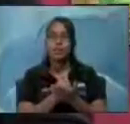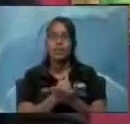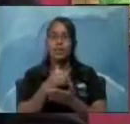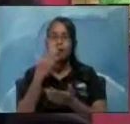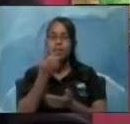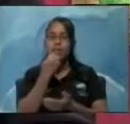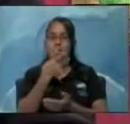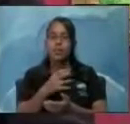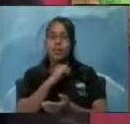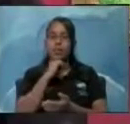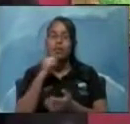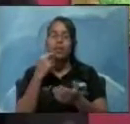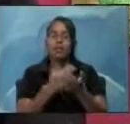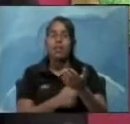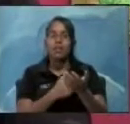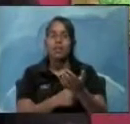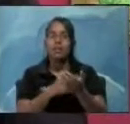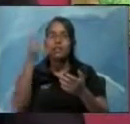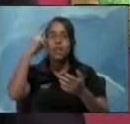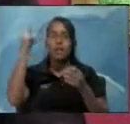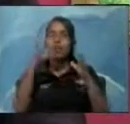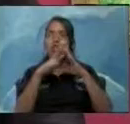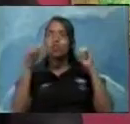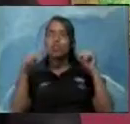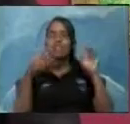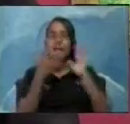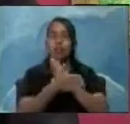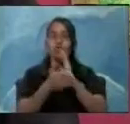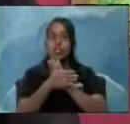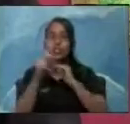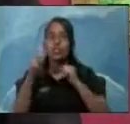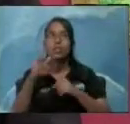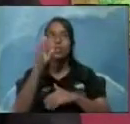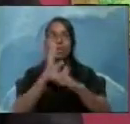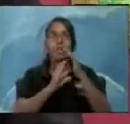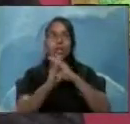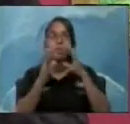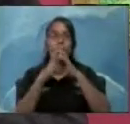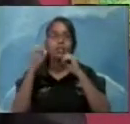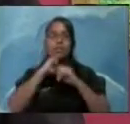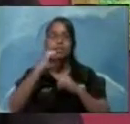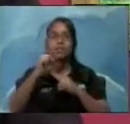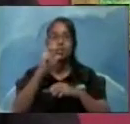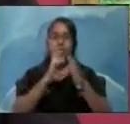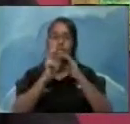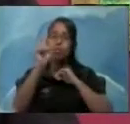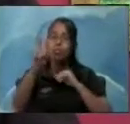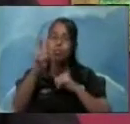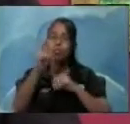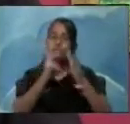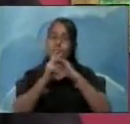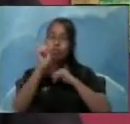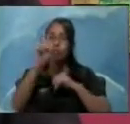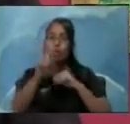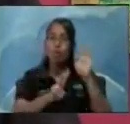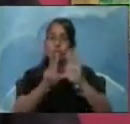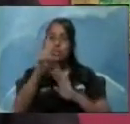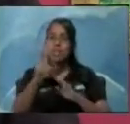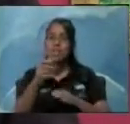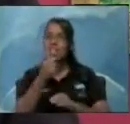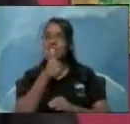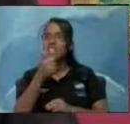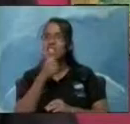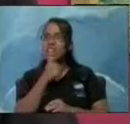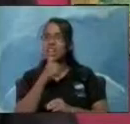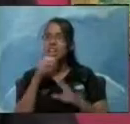bueno es hermano saber todo esto que está aconteciendo en este capítulo dos del libro de los hechos Quiénes